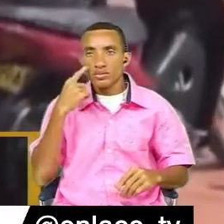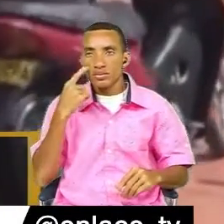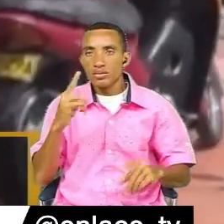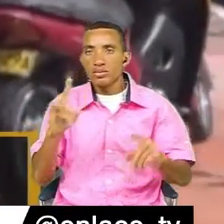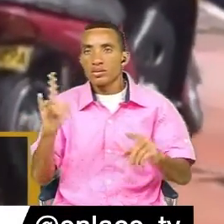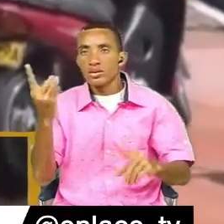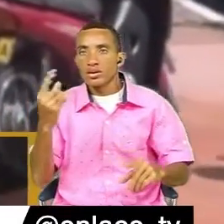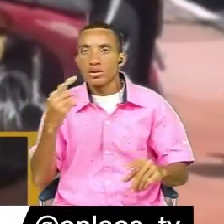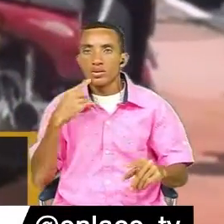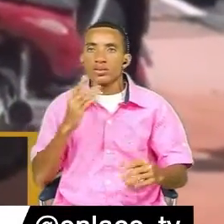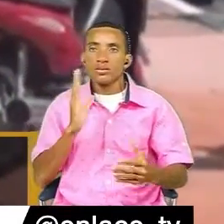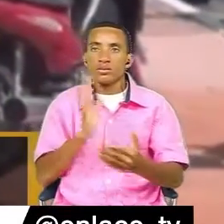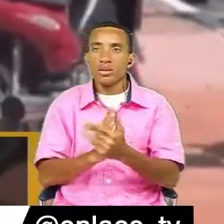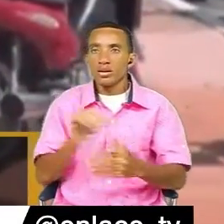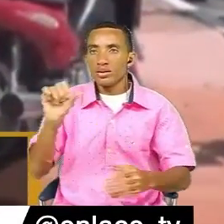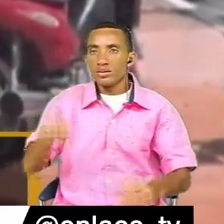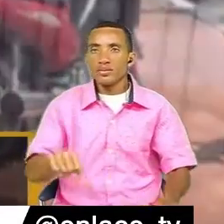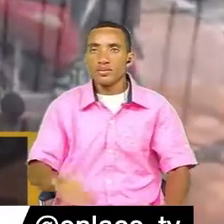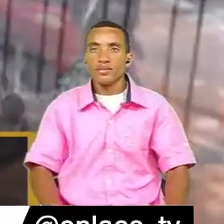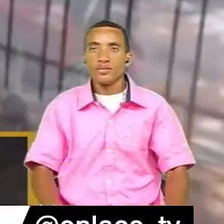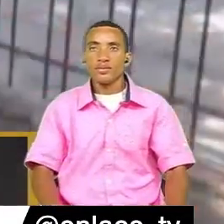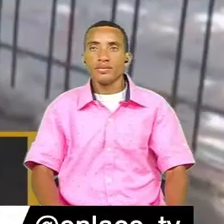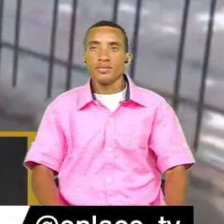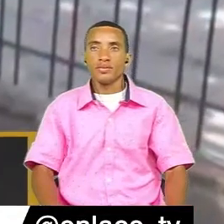alguna infracción.